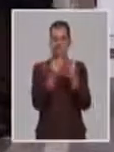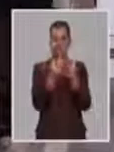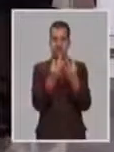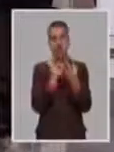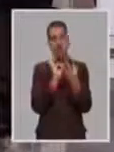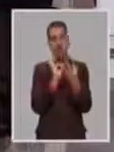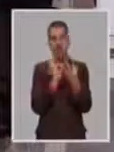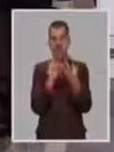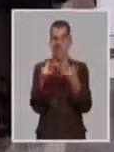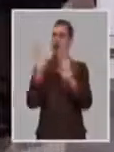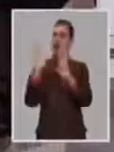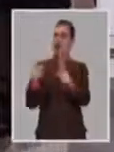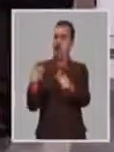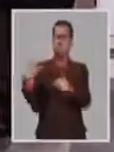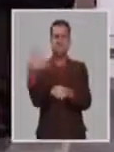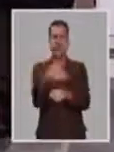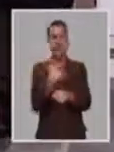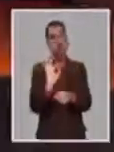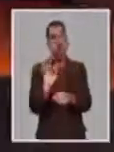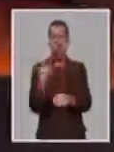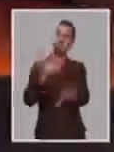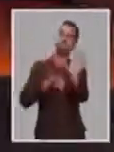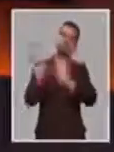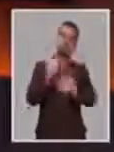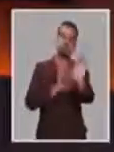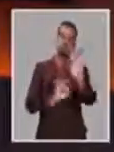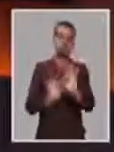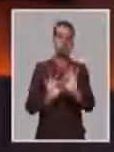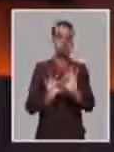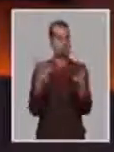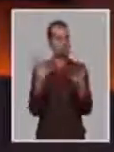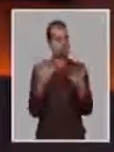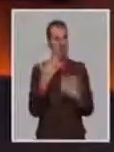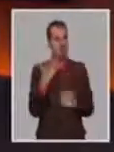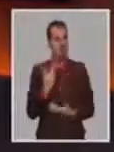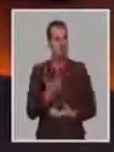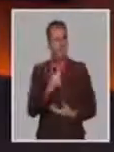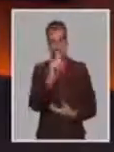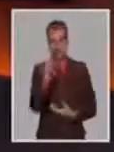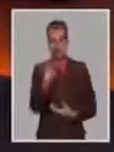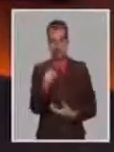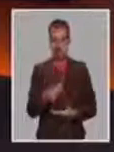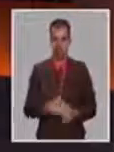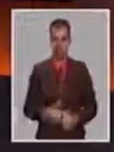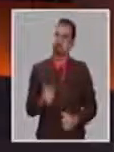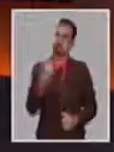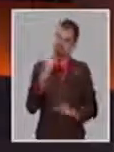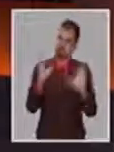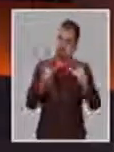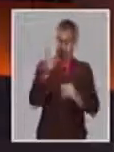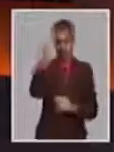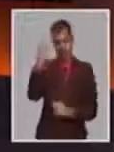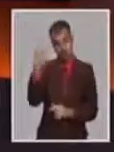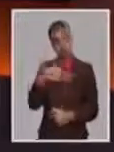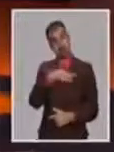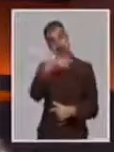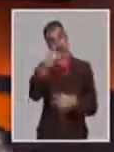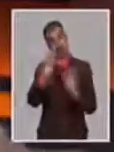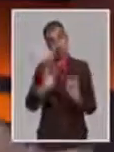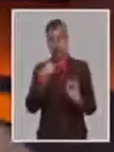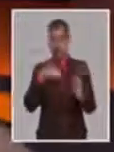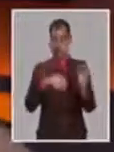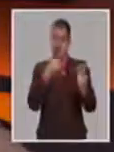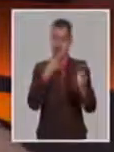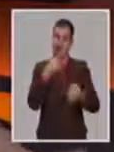hay una selección de las personas que deben ir a este ensayo? Bueno, buenas noches, reiterada Randy, y agradecida por la posibilidad de compartir con